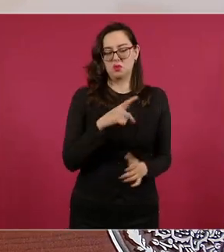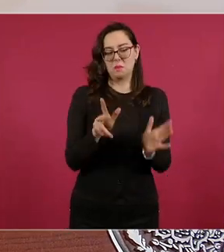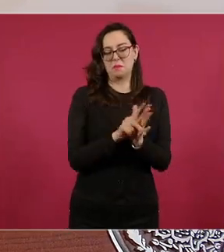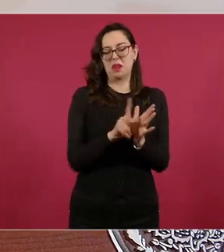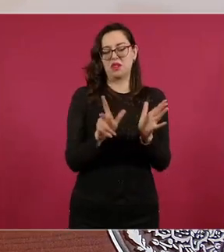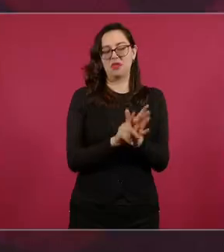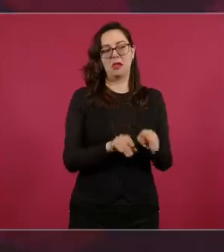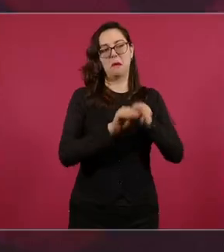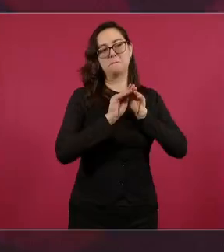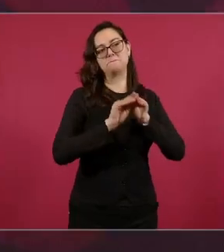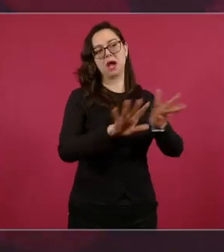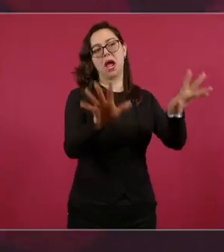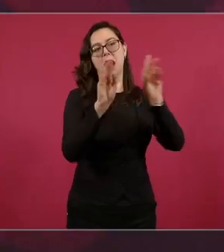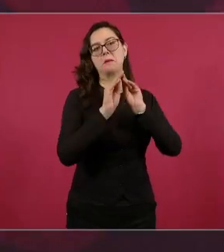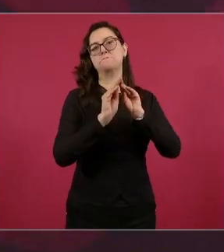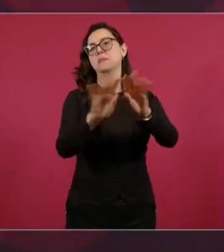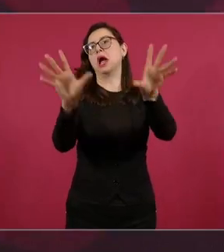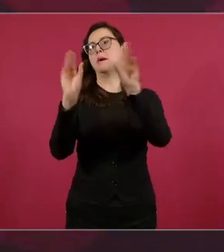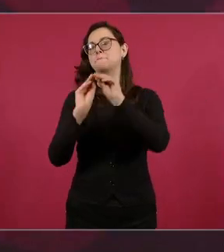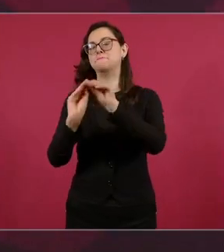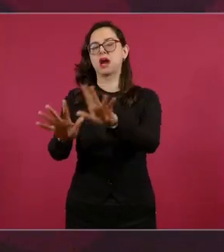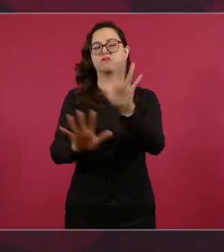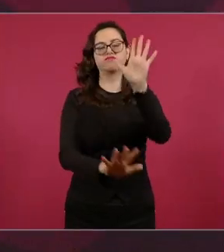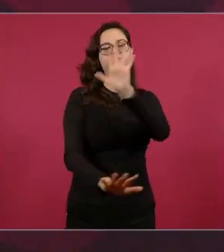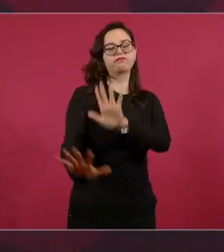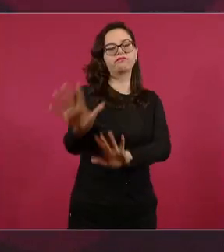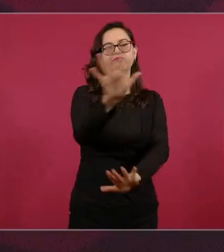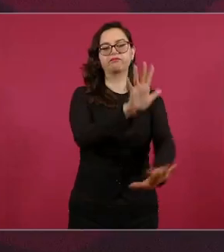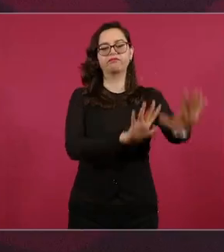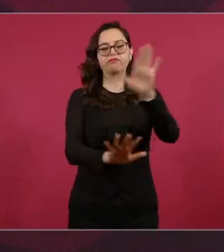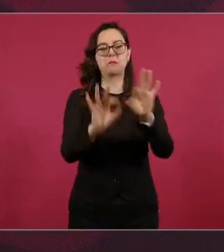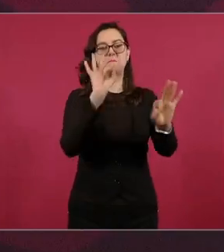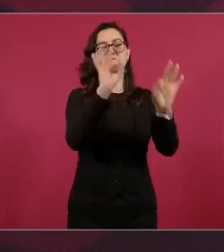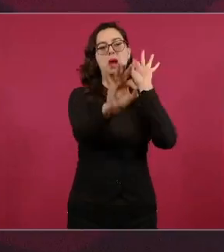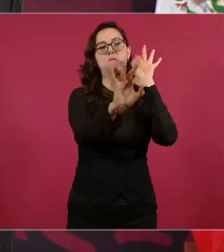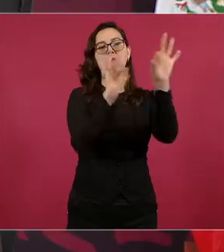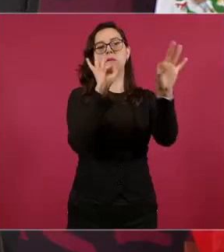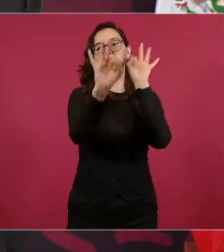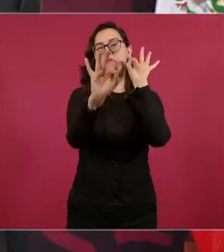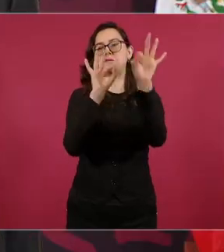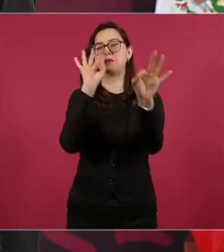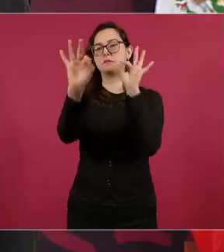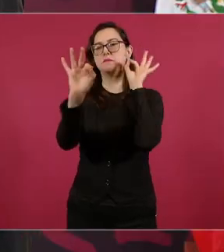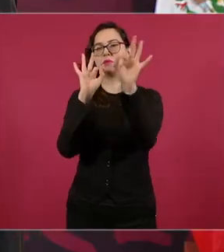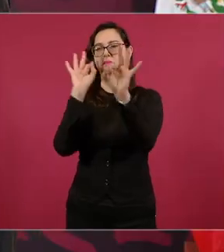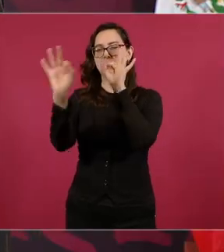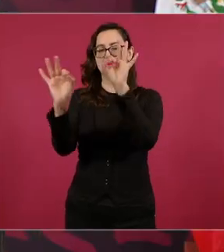principales periódicos de la capital y de otras ciudades del país.